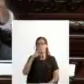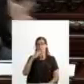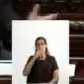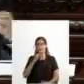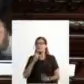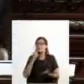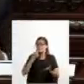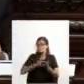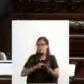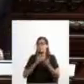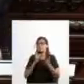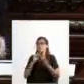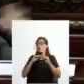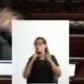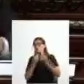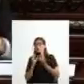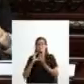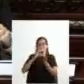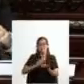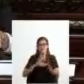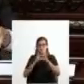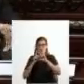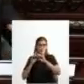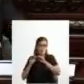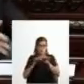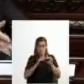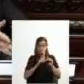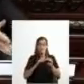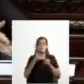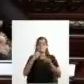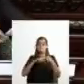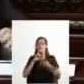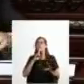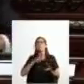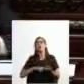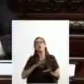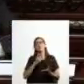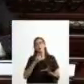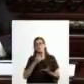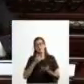hiciera el mismo aporte en monto. Pero bueno, pasamos a los impuestos ciegos.